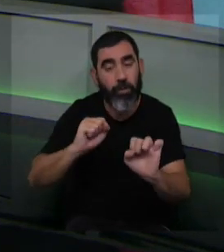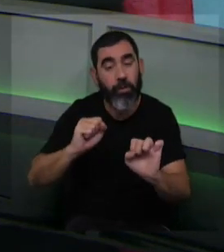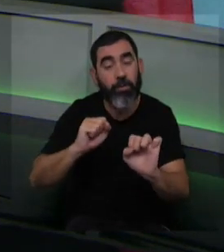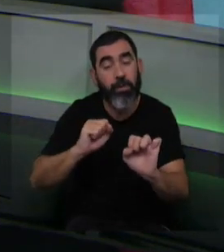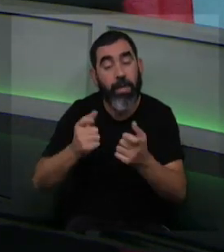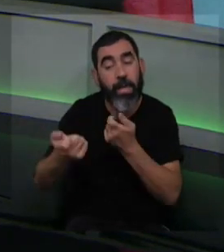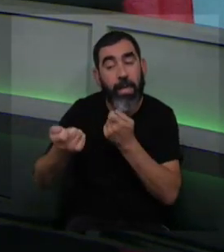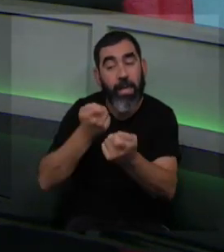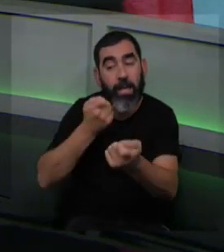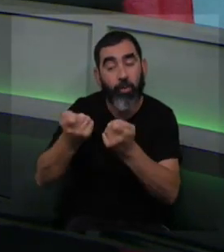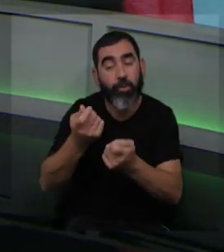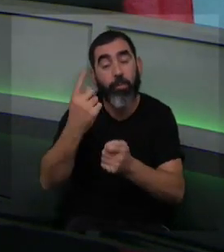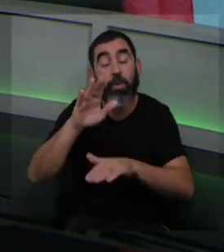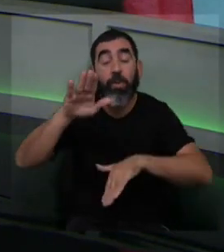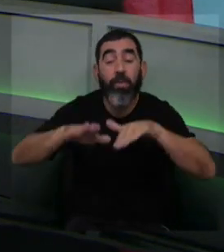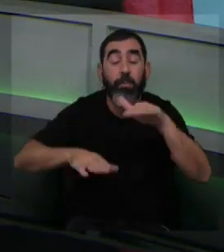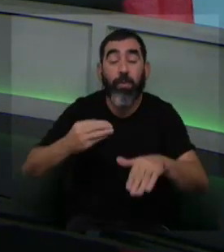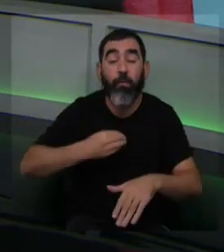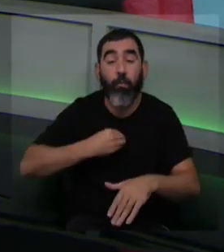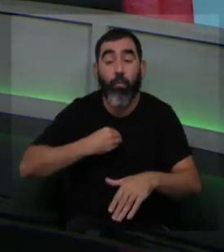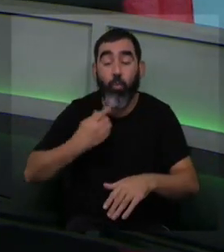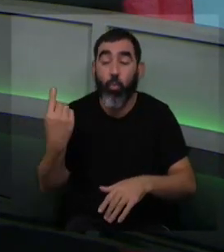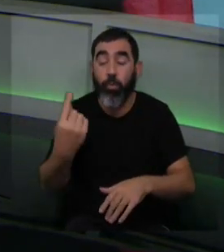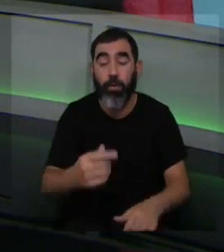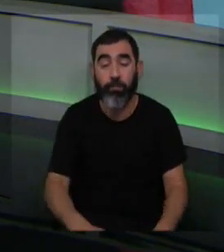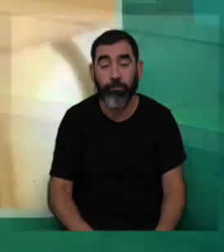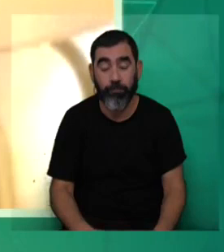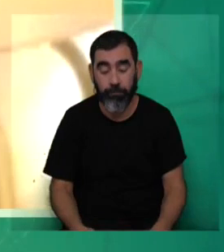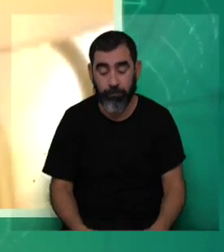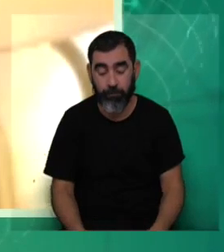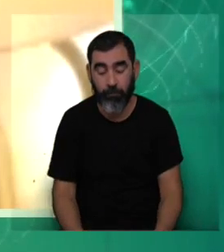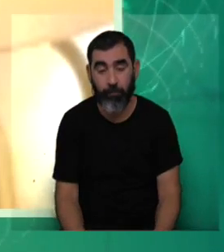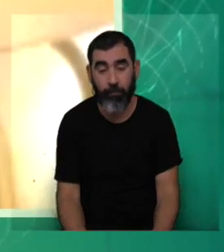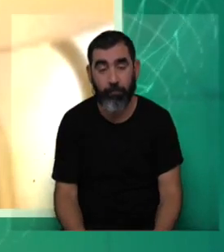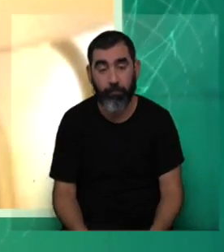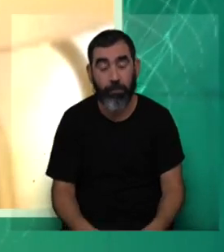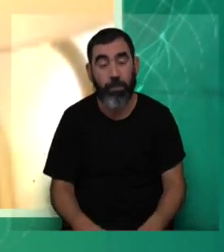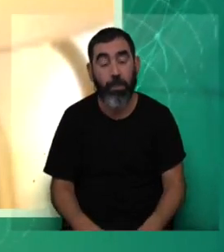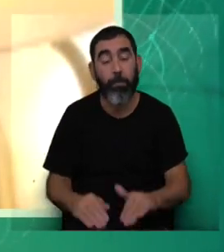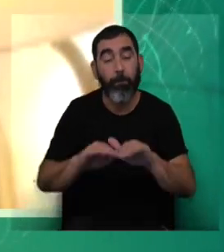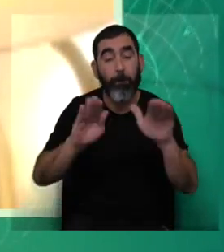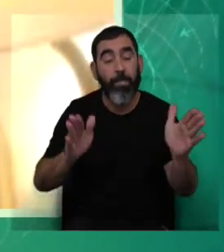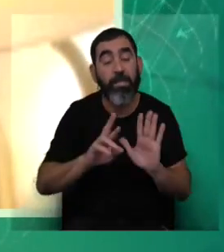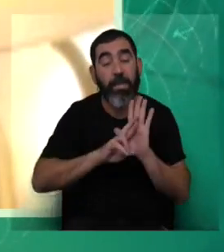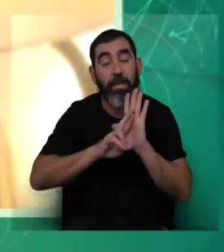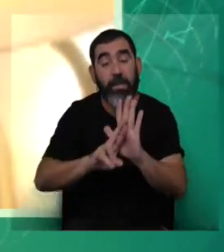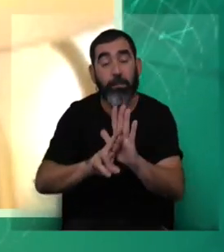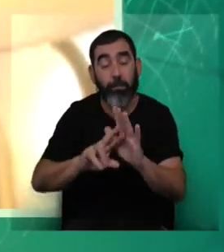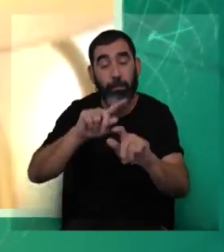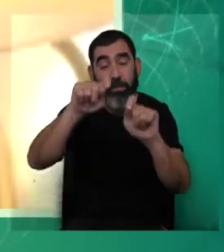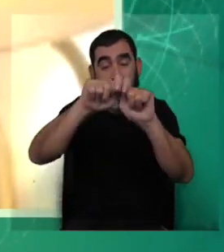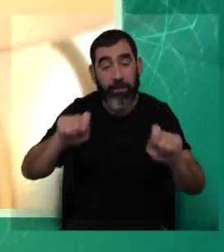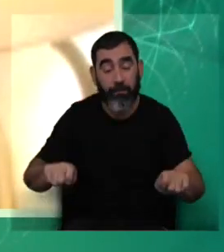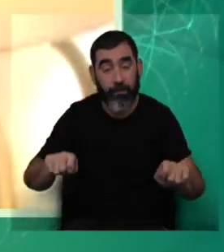posibilidad de negociación, pero que está dependiendo de la voluntad de todas las partes. La mesa representativa del